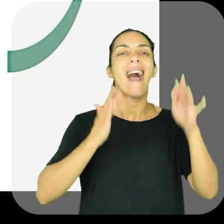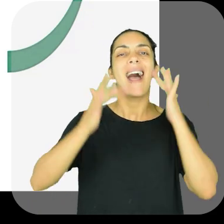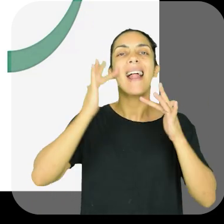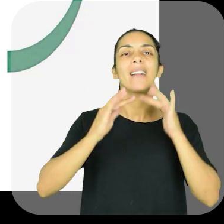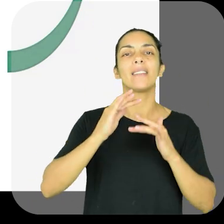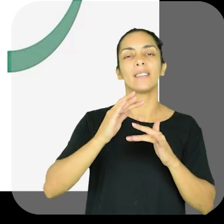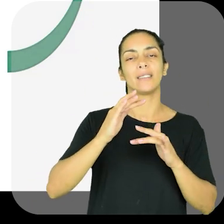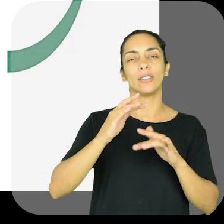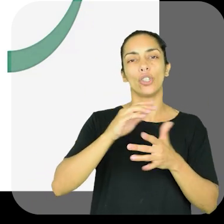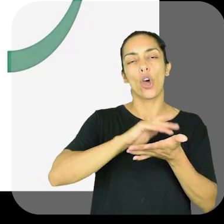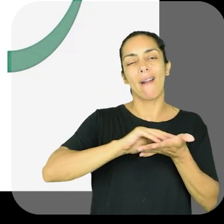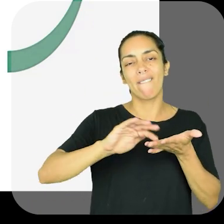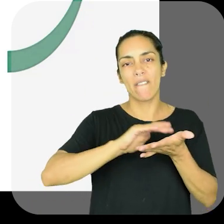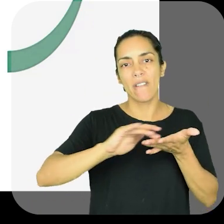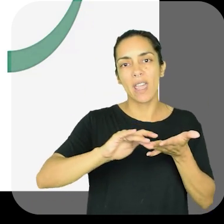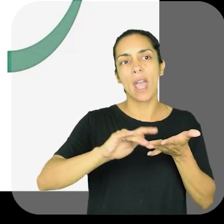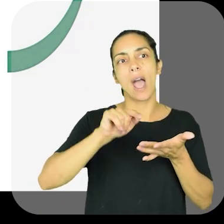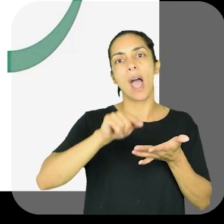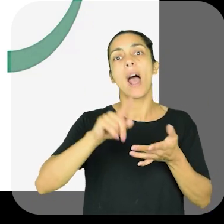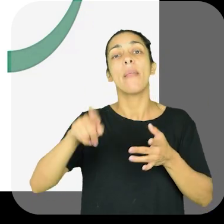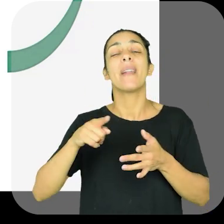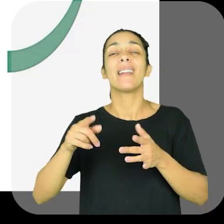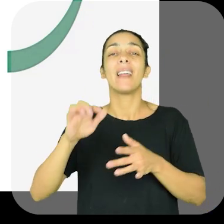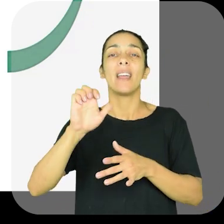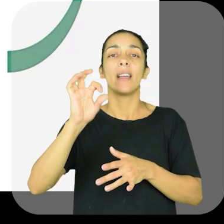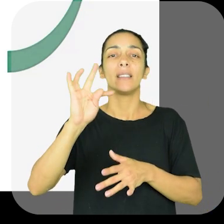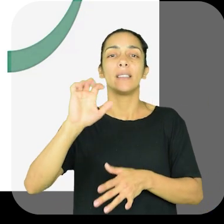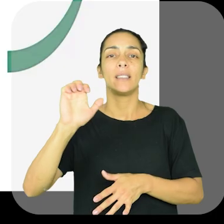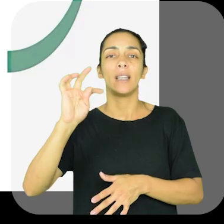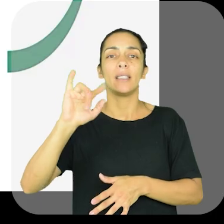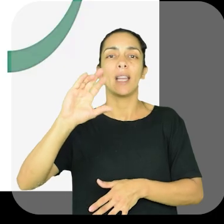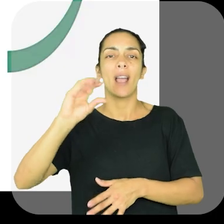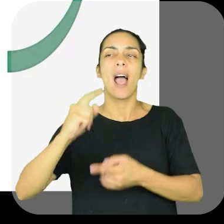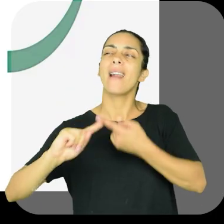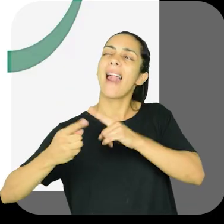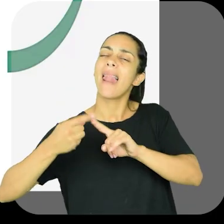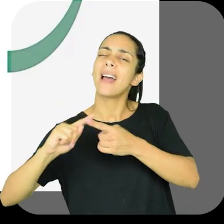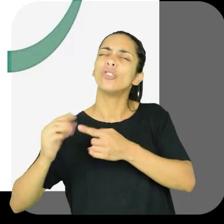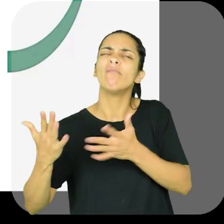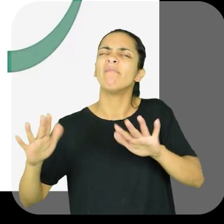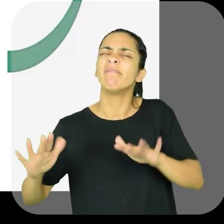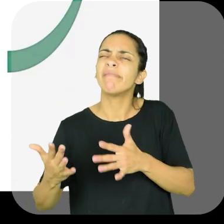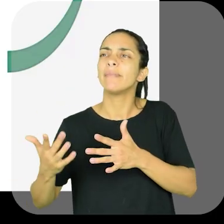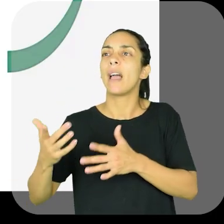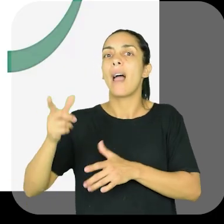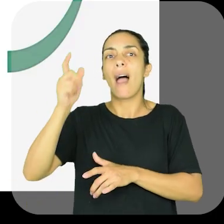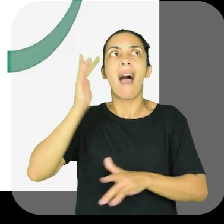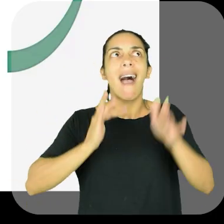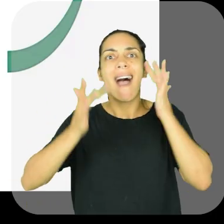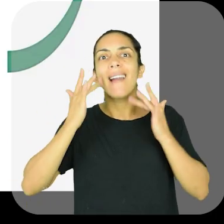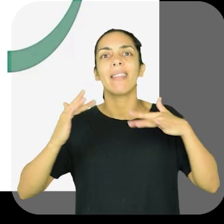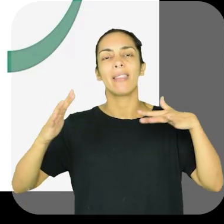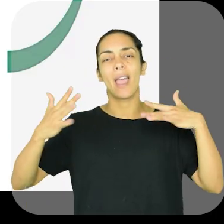ruta metodológica, y la estética relacional, que es esa invitación para que el arte sea